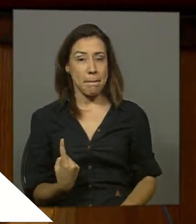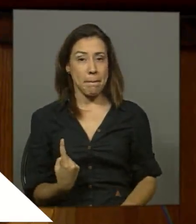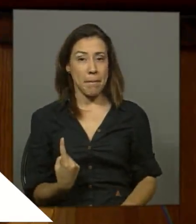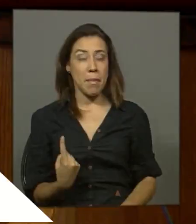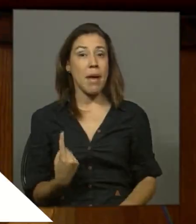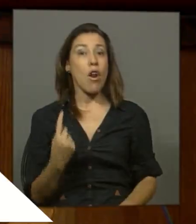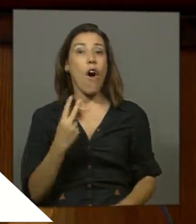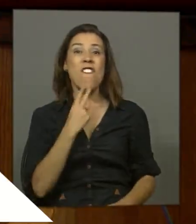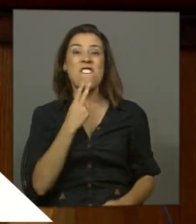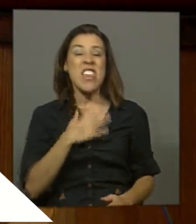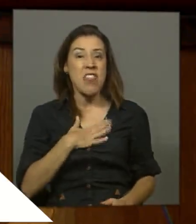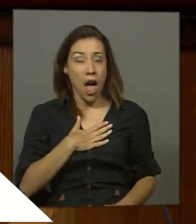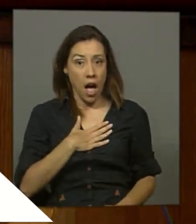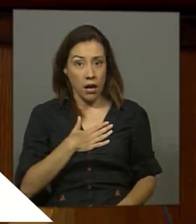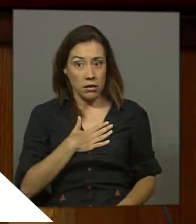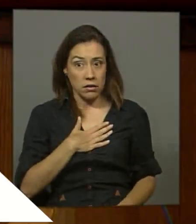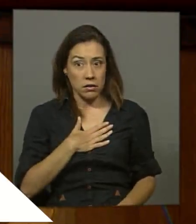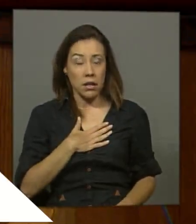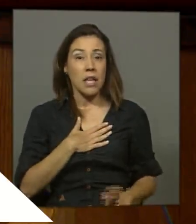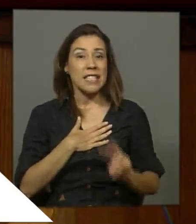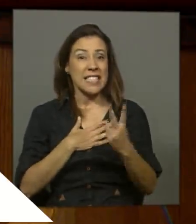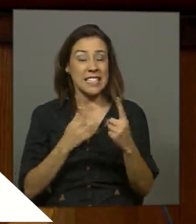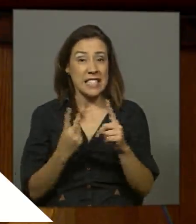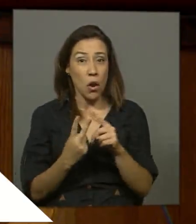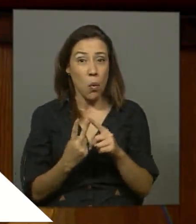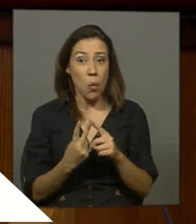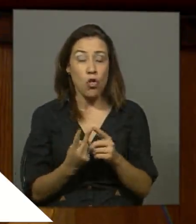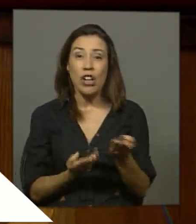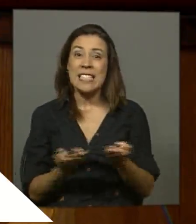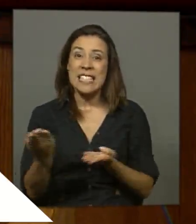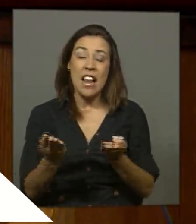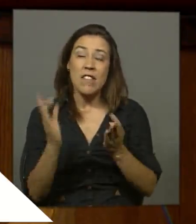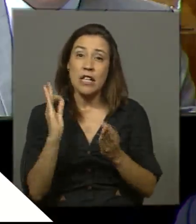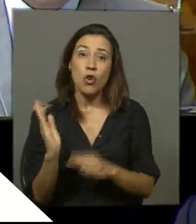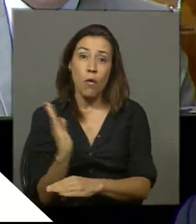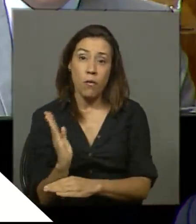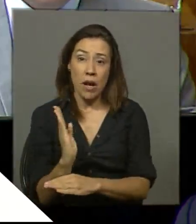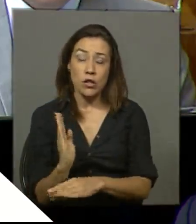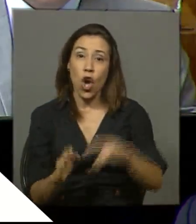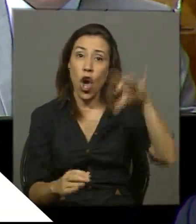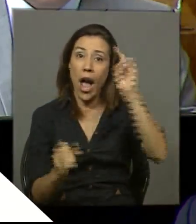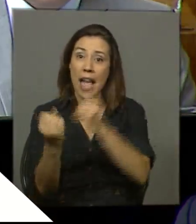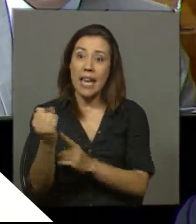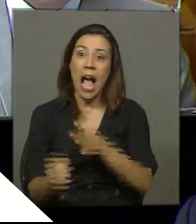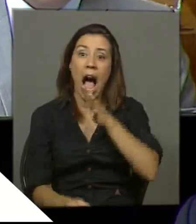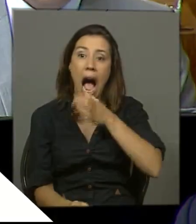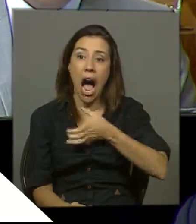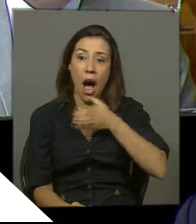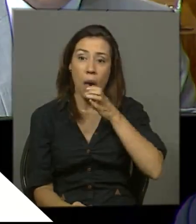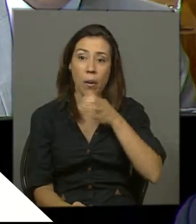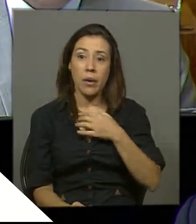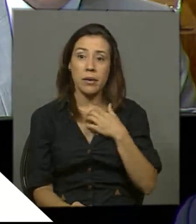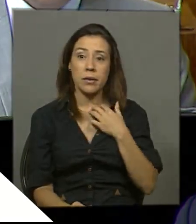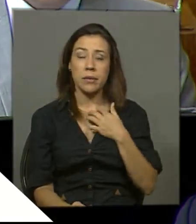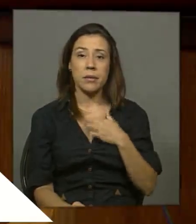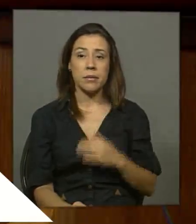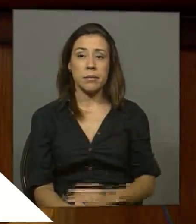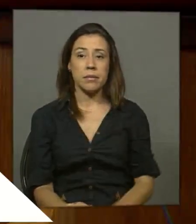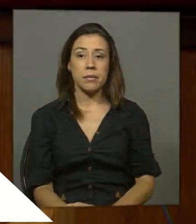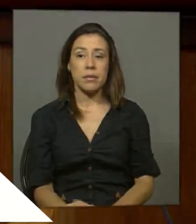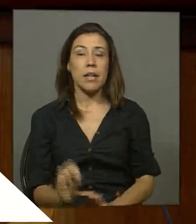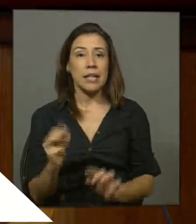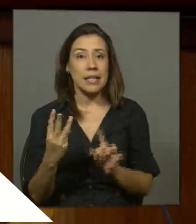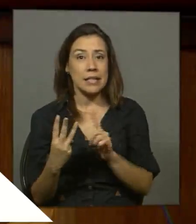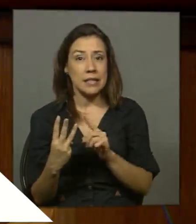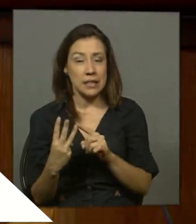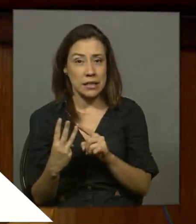vidas en segundo lugar los servicios imprescindibles energía agua los principios y En